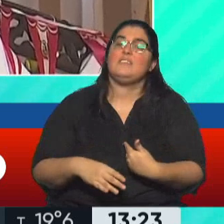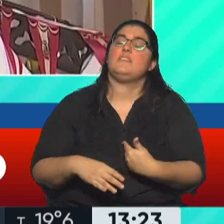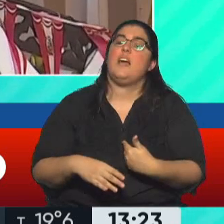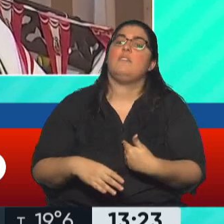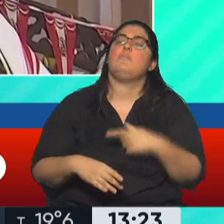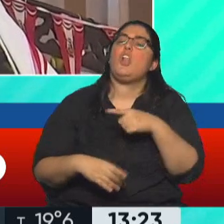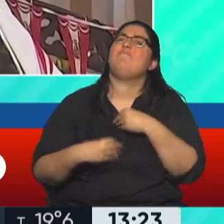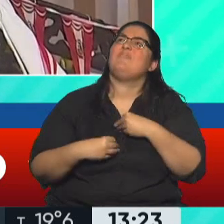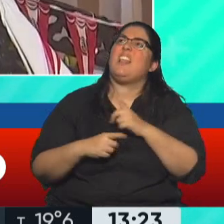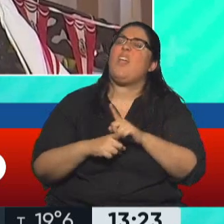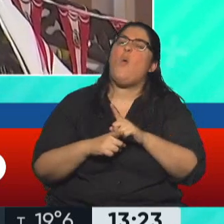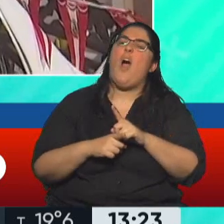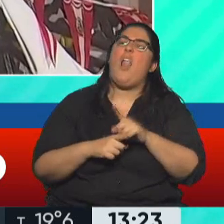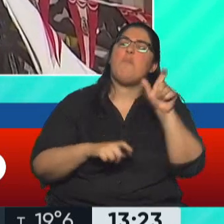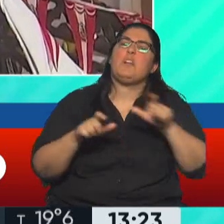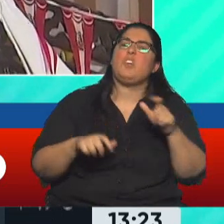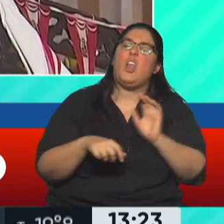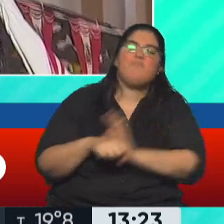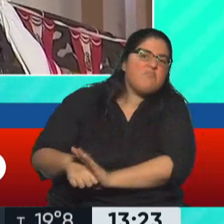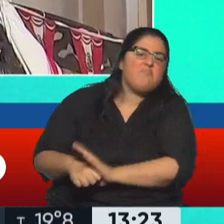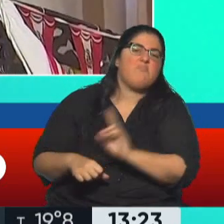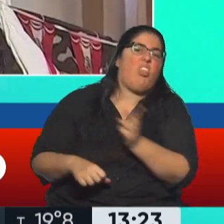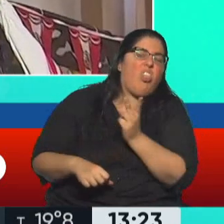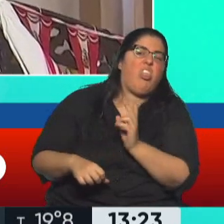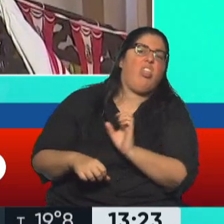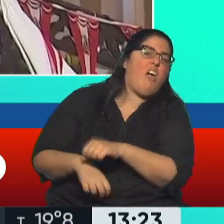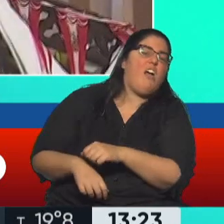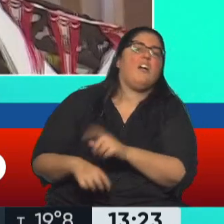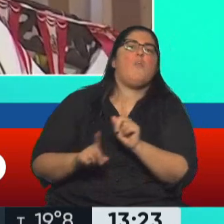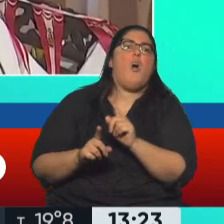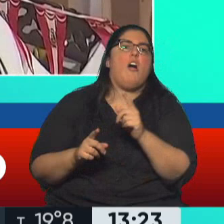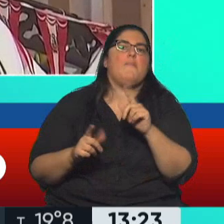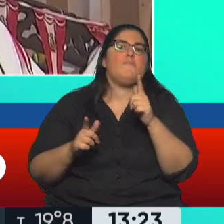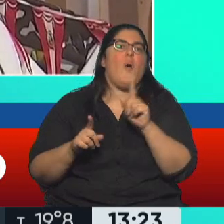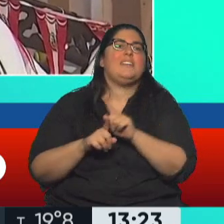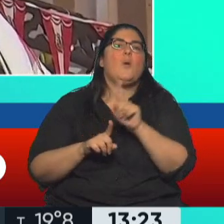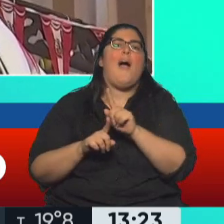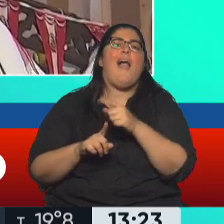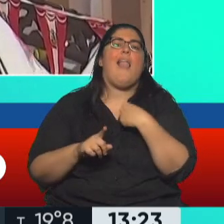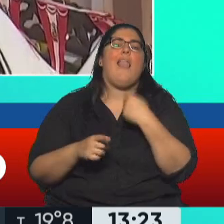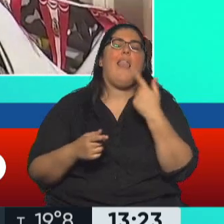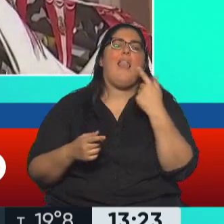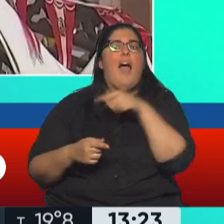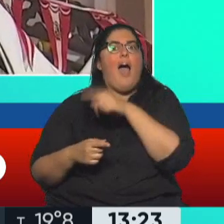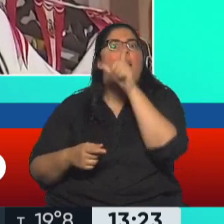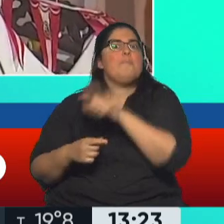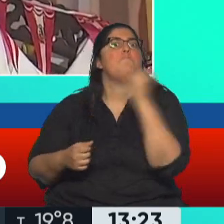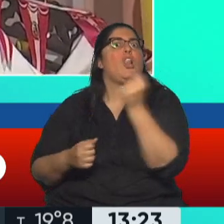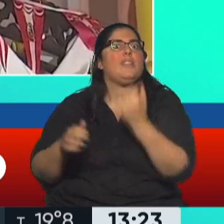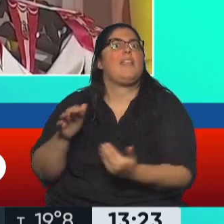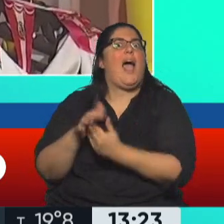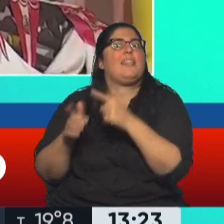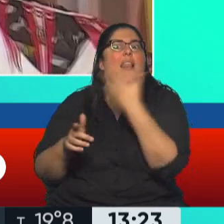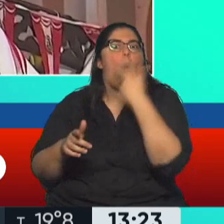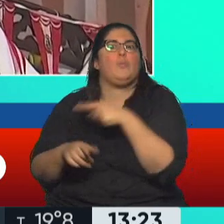manera siente que lo están ninguneando y que lo están sacando y que no lo están volviendo la persona que corta el jamón en el partido, en el gobierno, como él quisiera hacerlo.